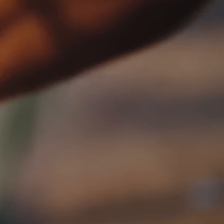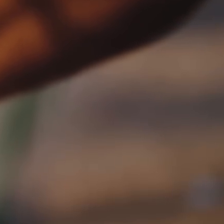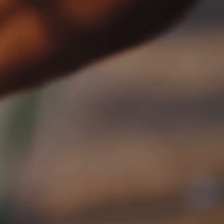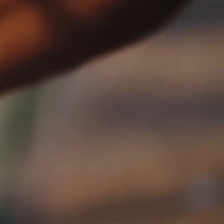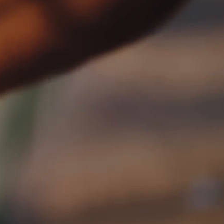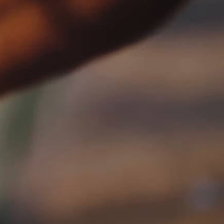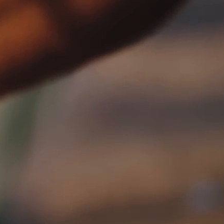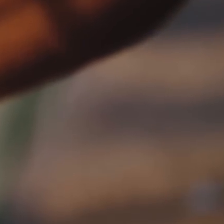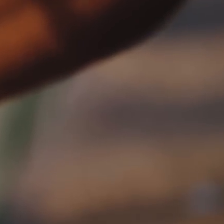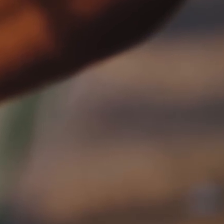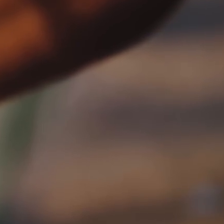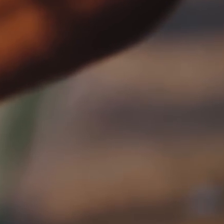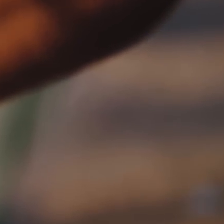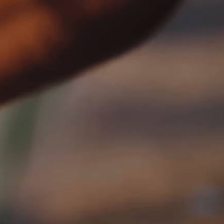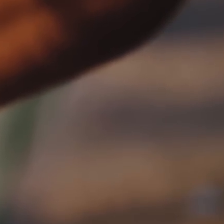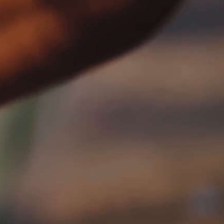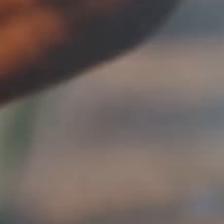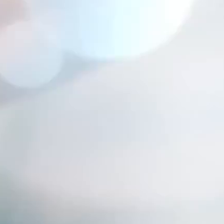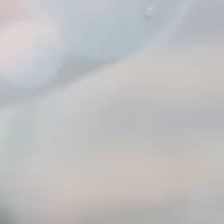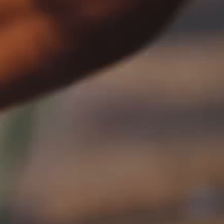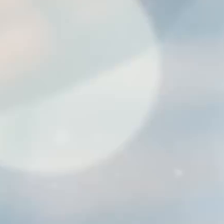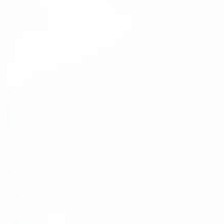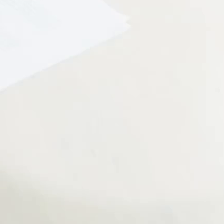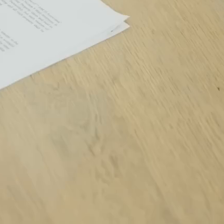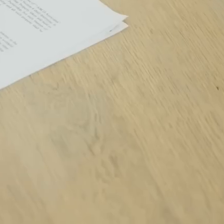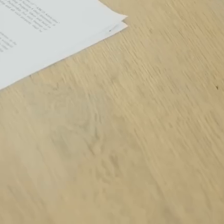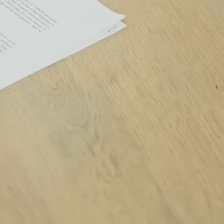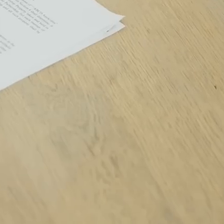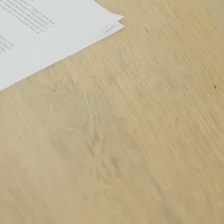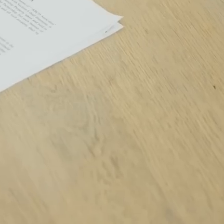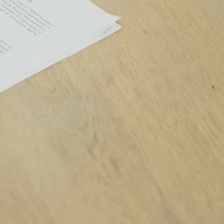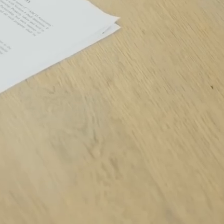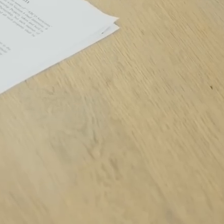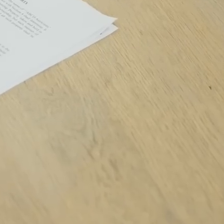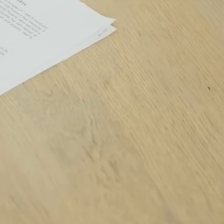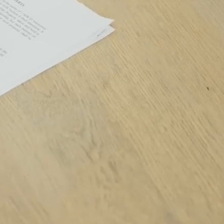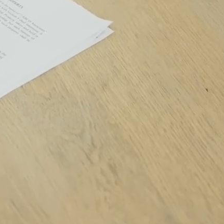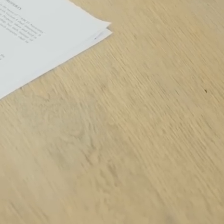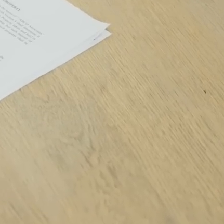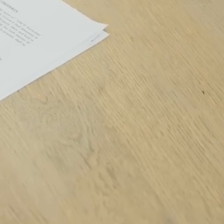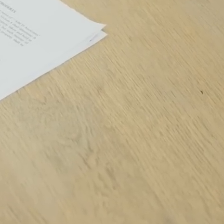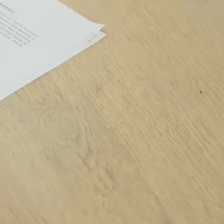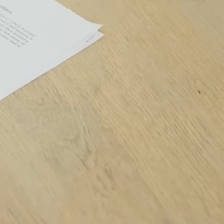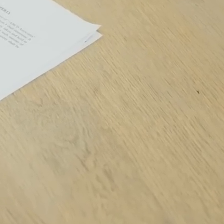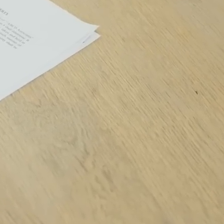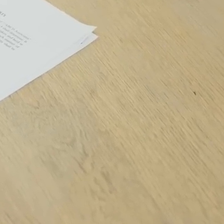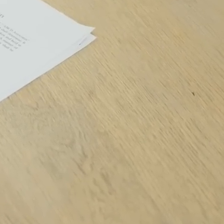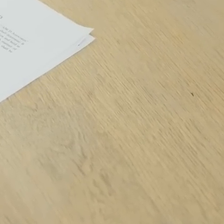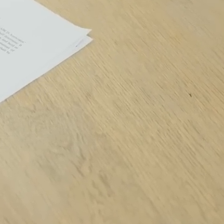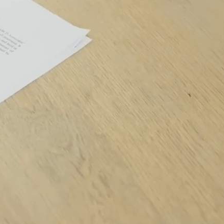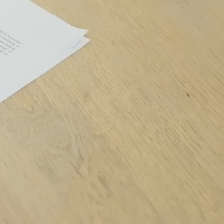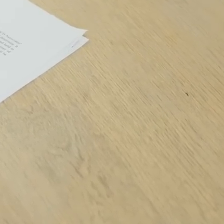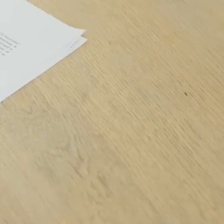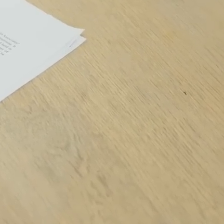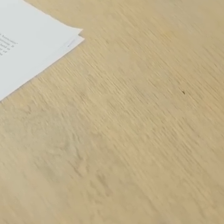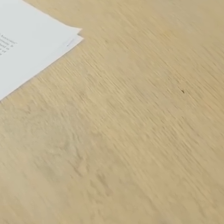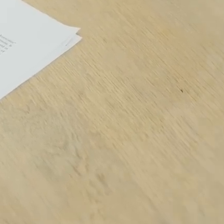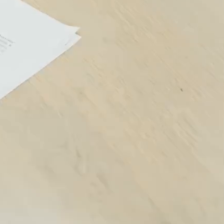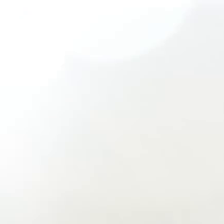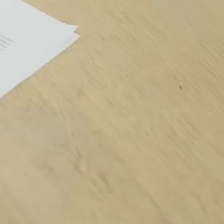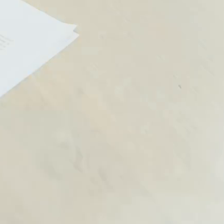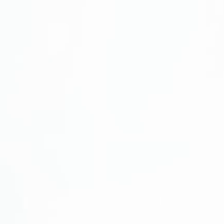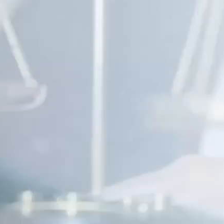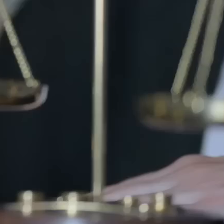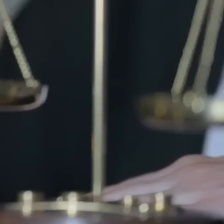inmediata. Pero con el nuevo Poder Judicial, las cosas cambiarán y sin duda alguna muchos jueces, magistrados